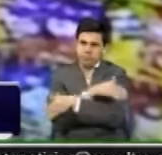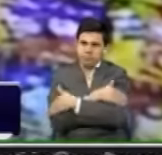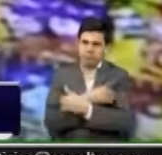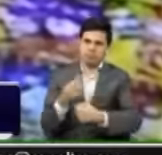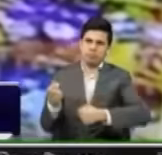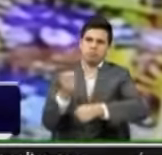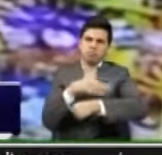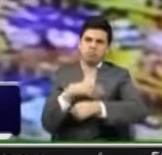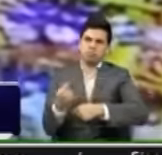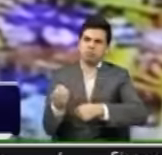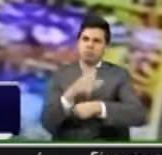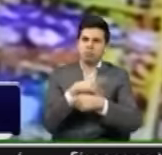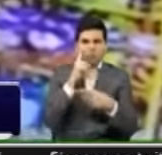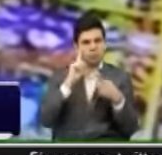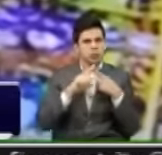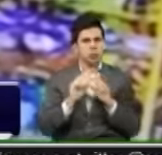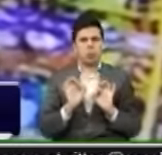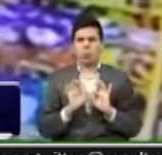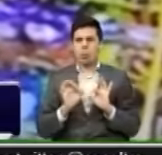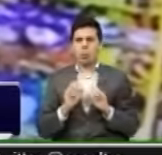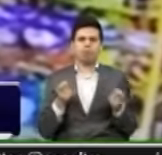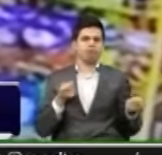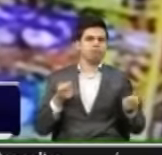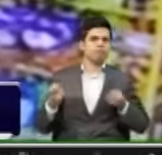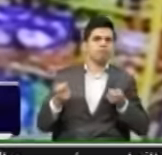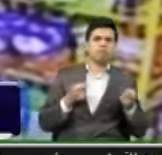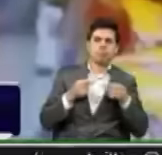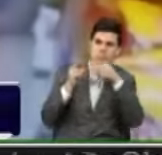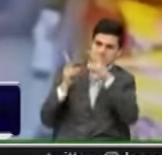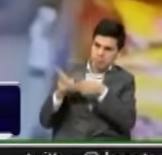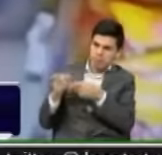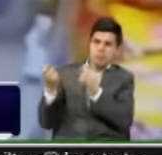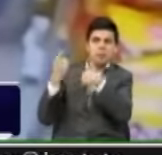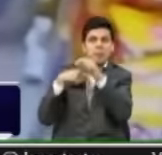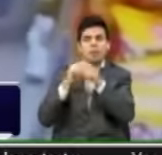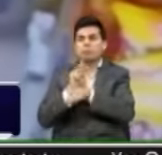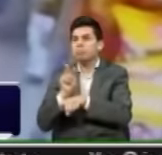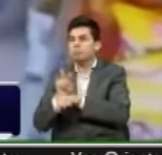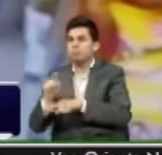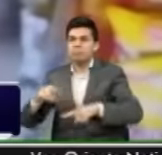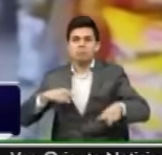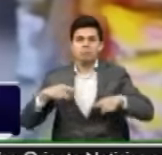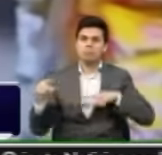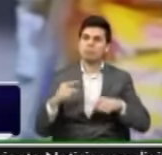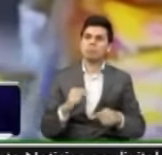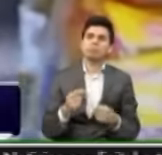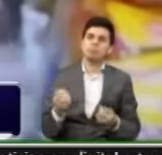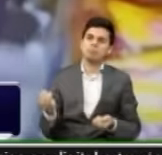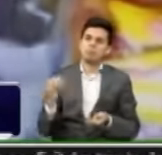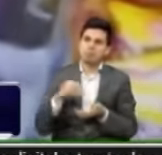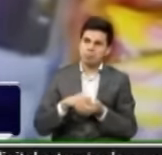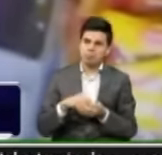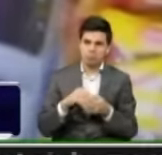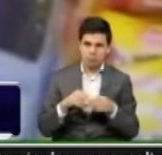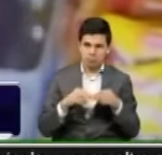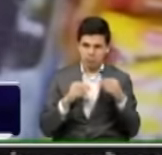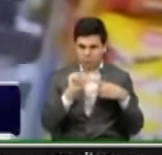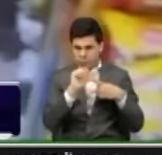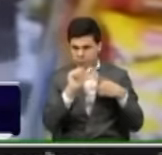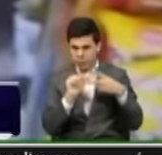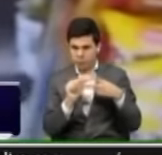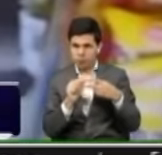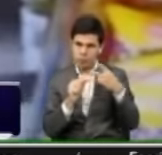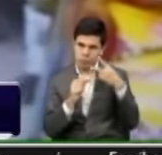Mitrada, logran distraer dos de ellas a la persona que administra este supermercado, mientras que las dos